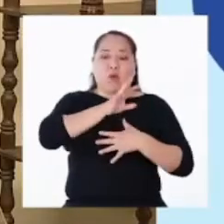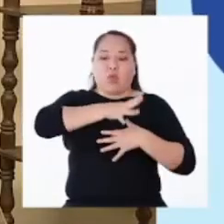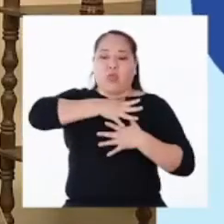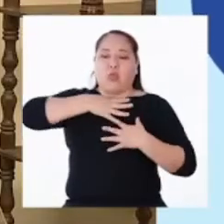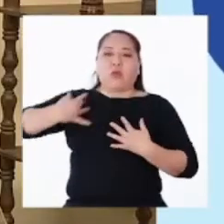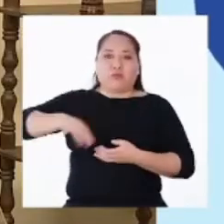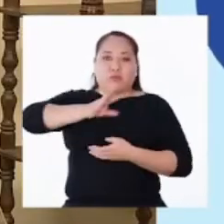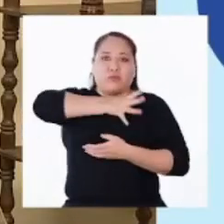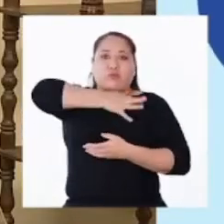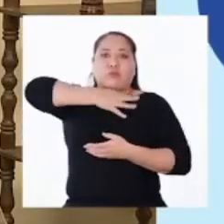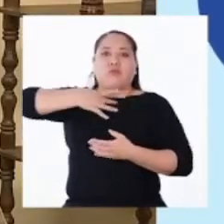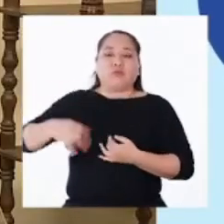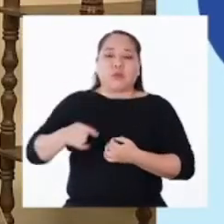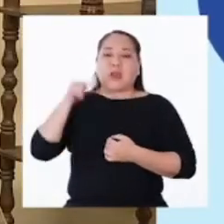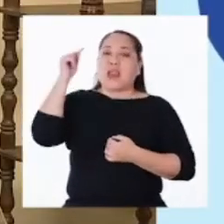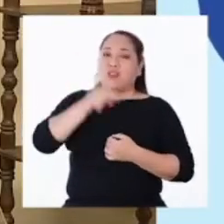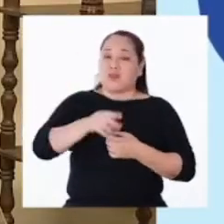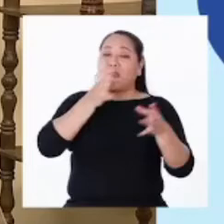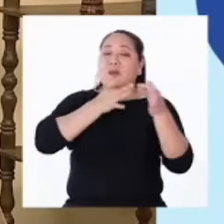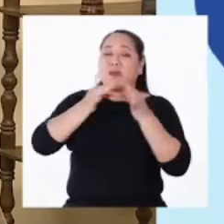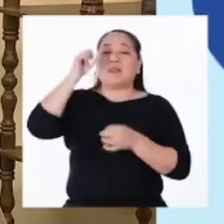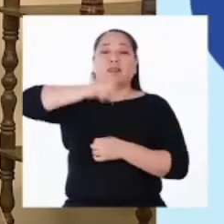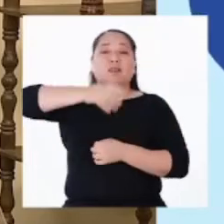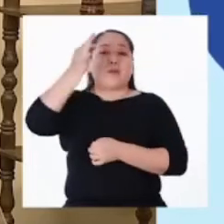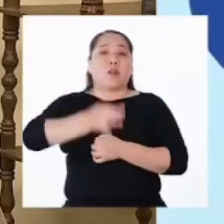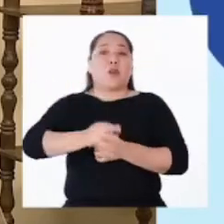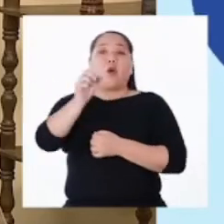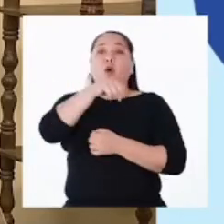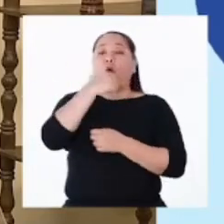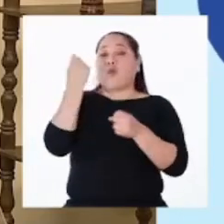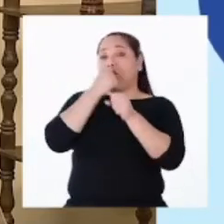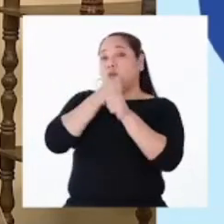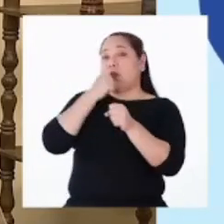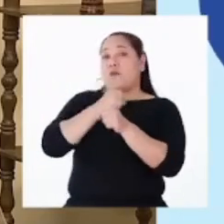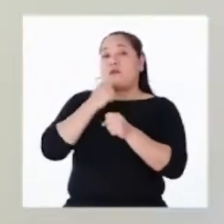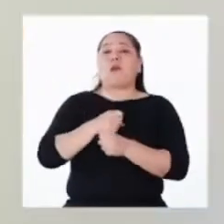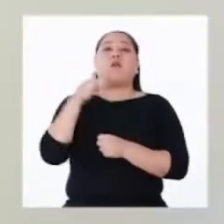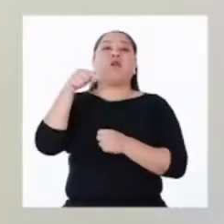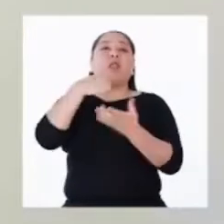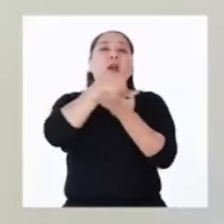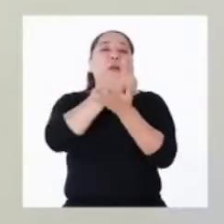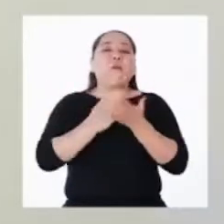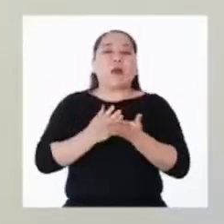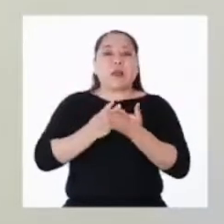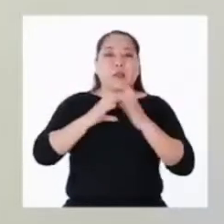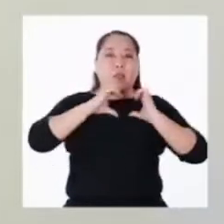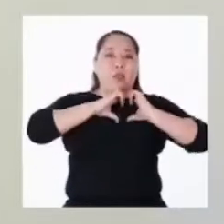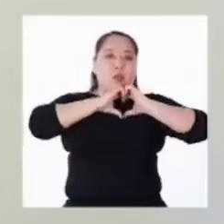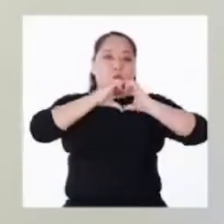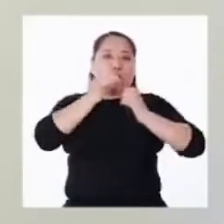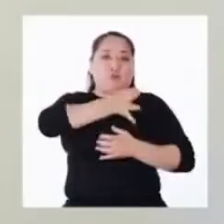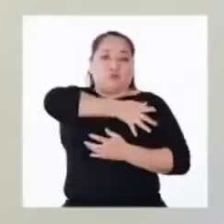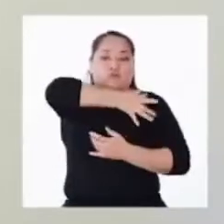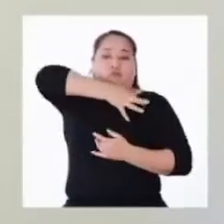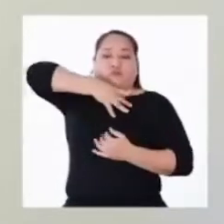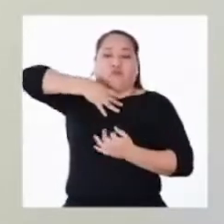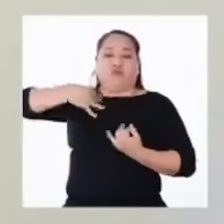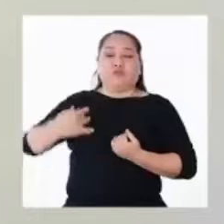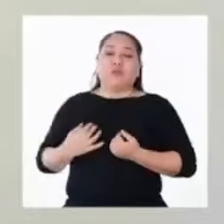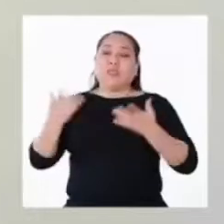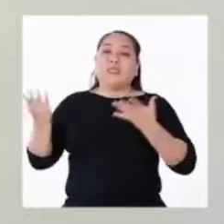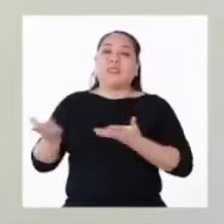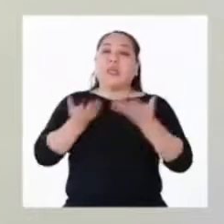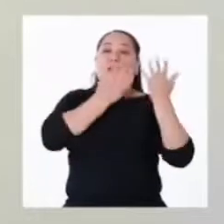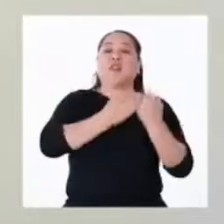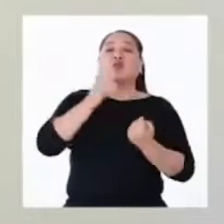funciones del sistema cardiovascular es transportar el dióxido de carbono. Se trata de un producto de desecho que